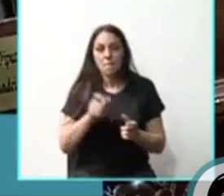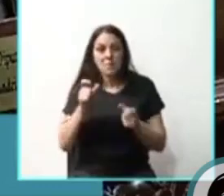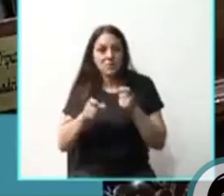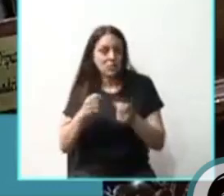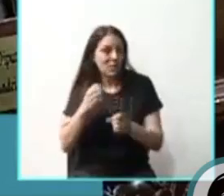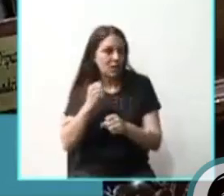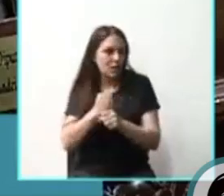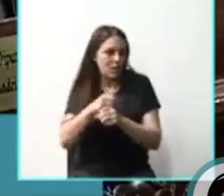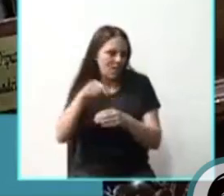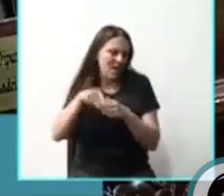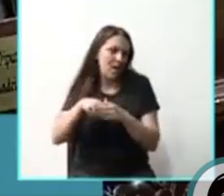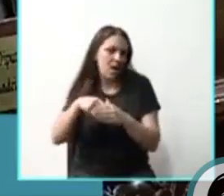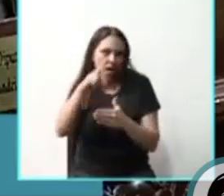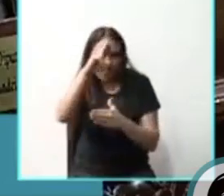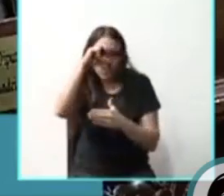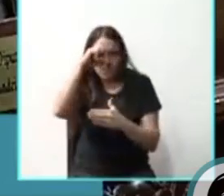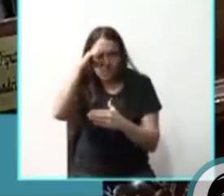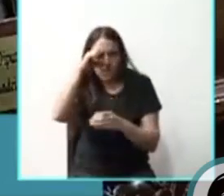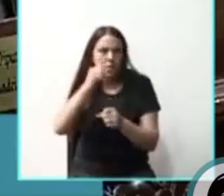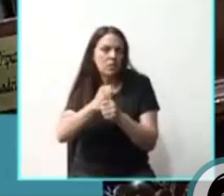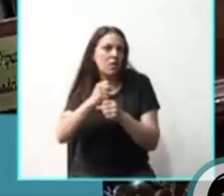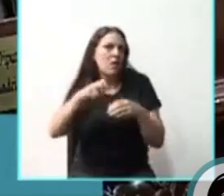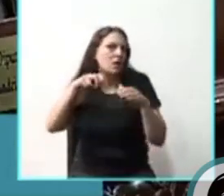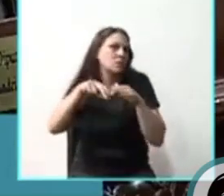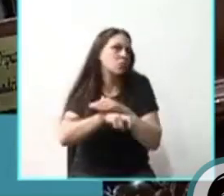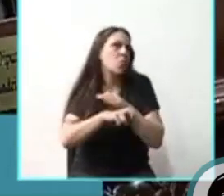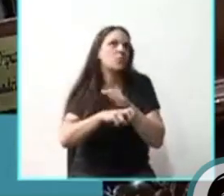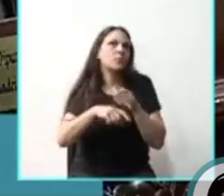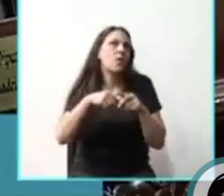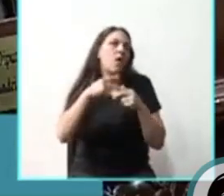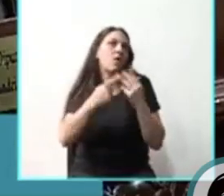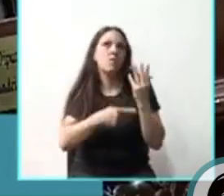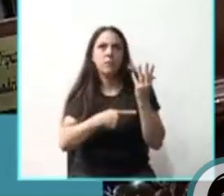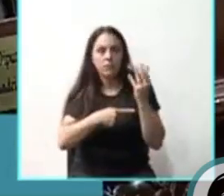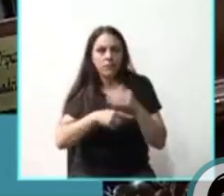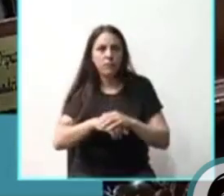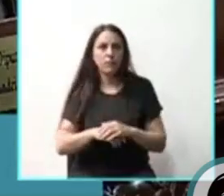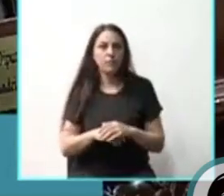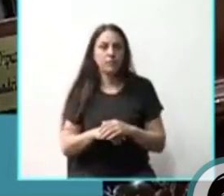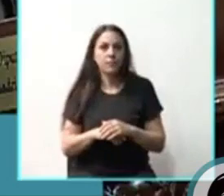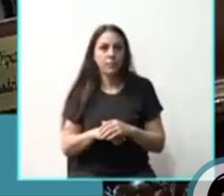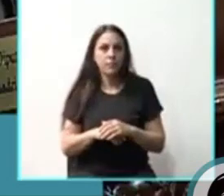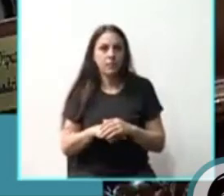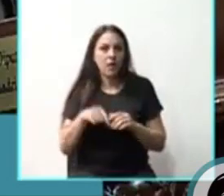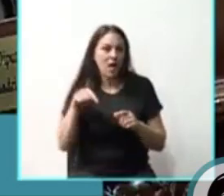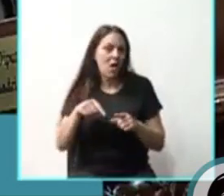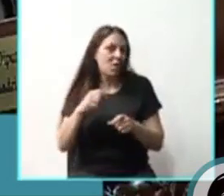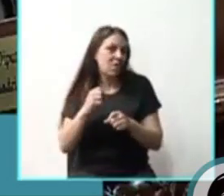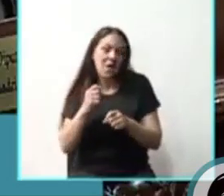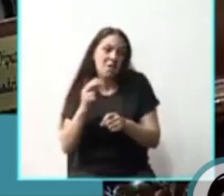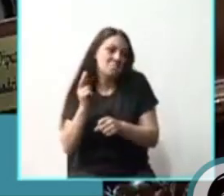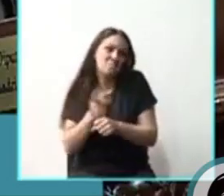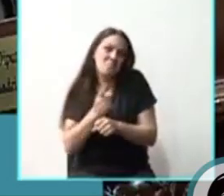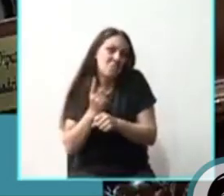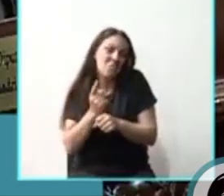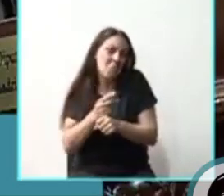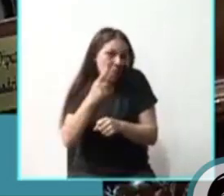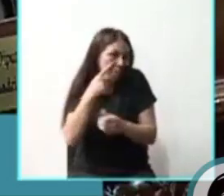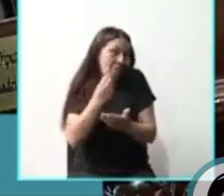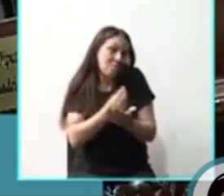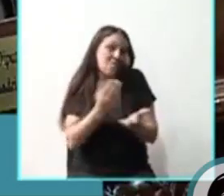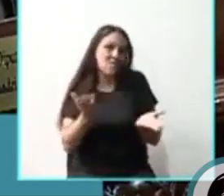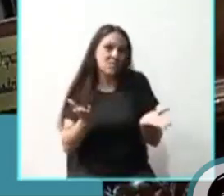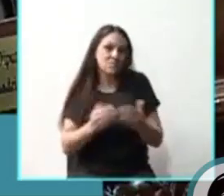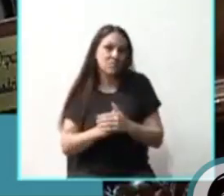de los enfermeros los trabajos de subte de los que construyen esta ciudad que ya no pueden vivir aquí y como